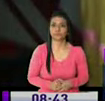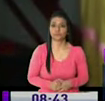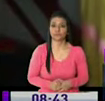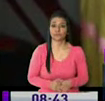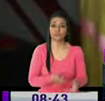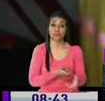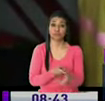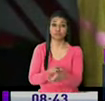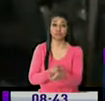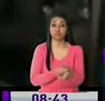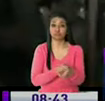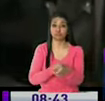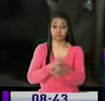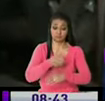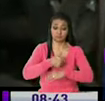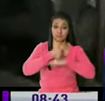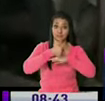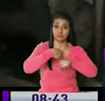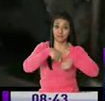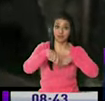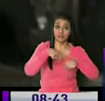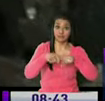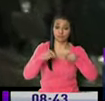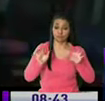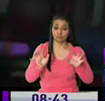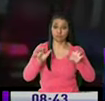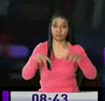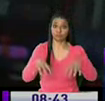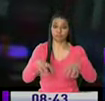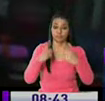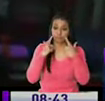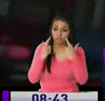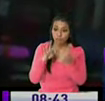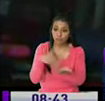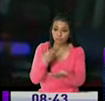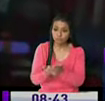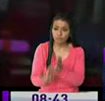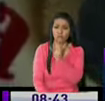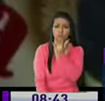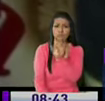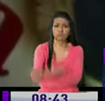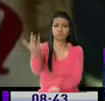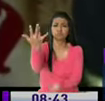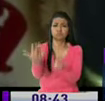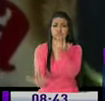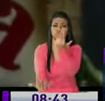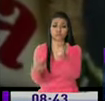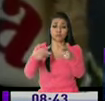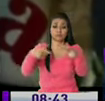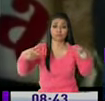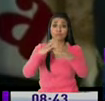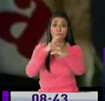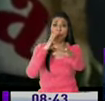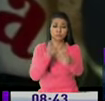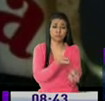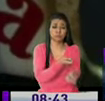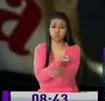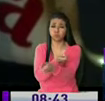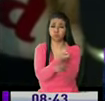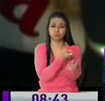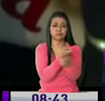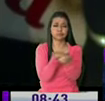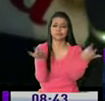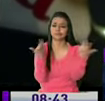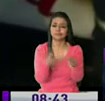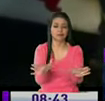Bomberos y agentes de la CTE acudieron a este lugar. Las llamas, a pesar del esfuerzo de los bomberos, consumieron el vehículo. No hay heridos